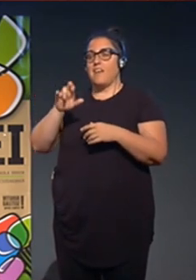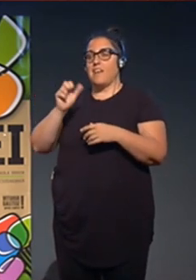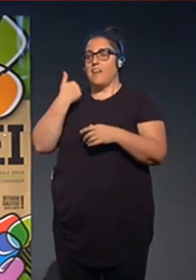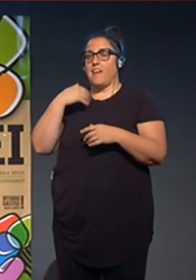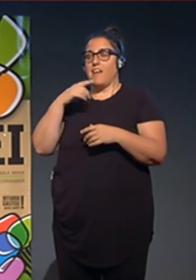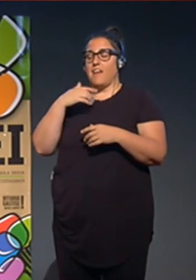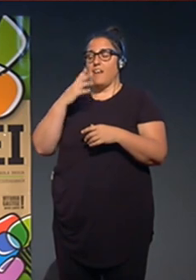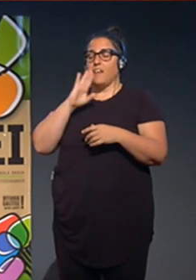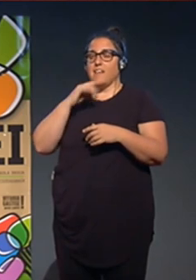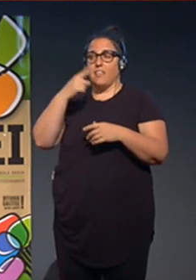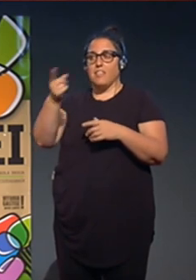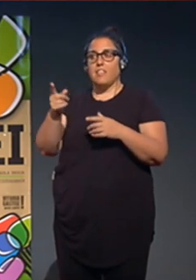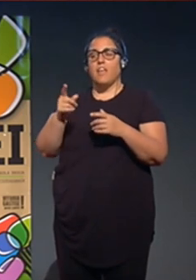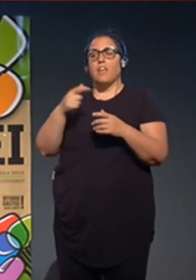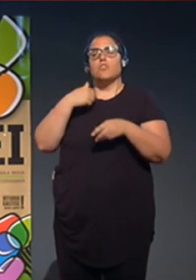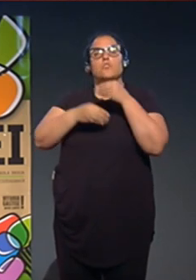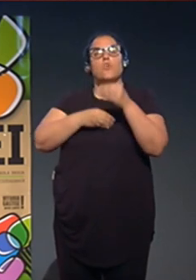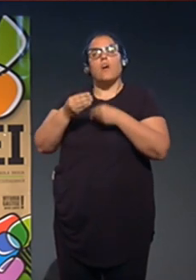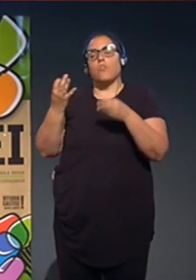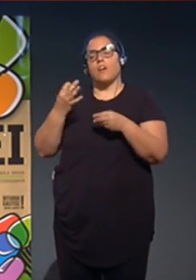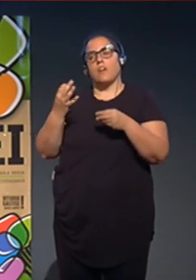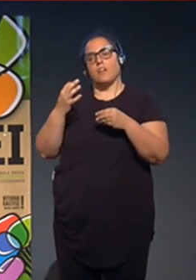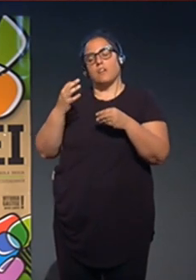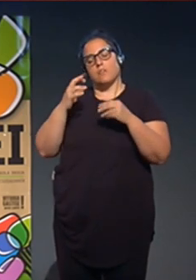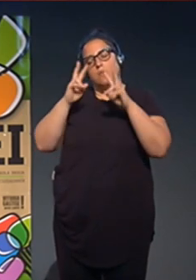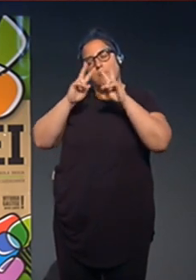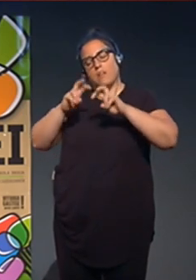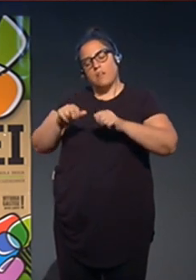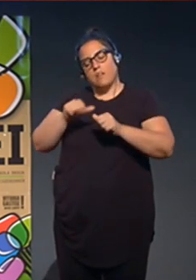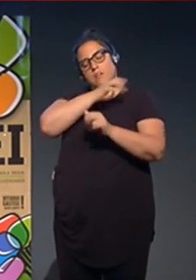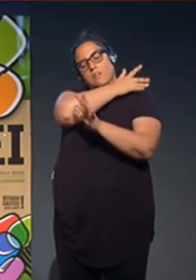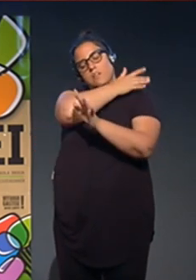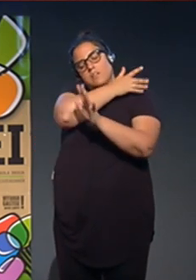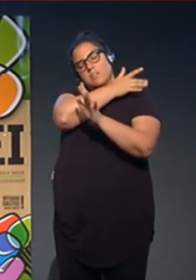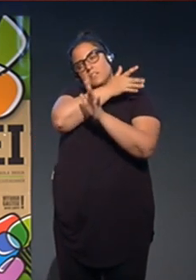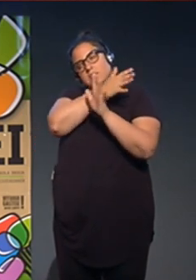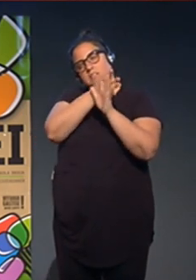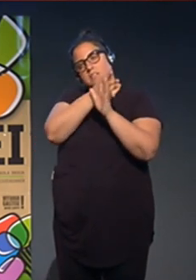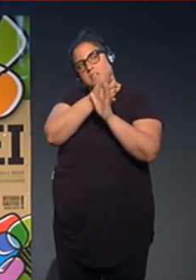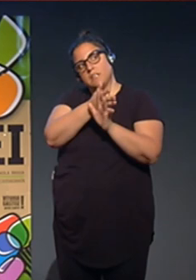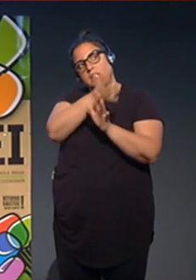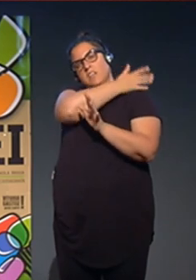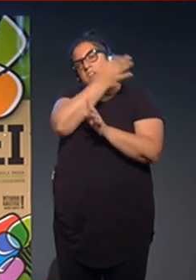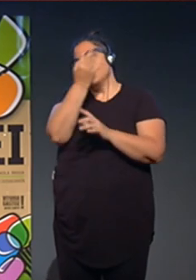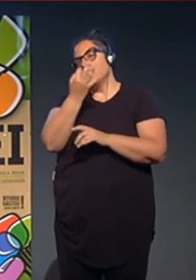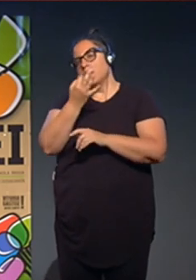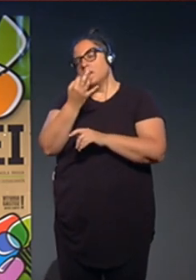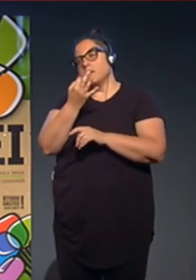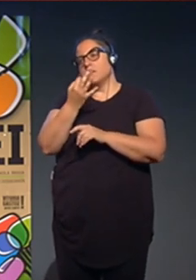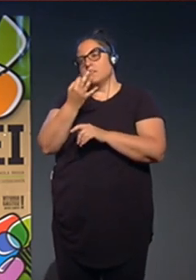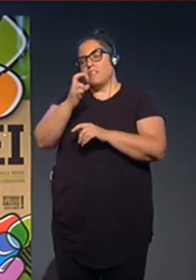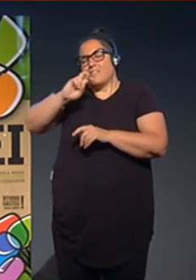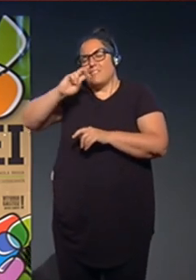es un poco el ver de dónde venimos y venimos de esa inmensa diversidad de lenguas de